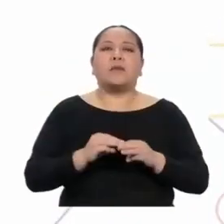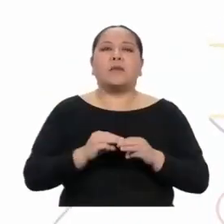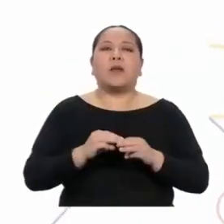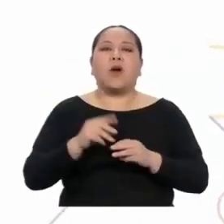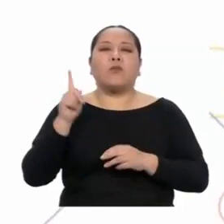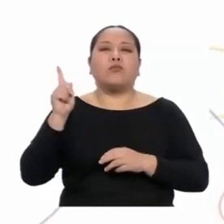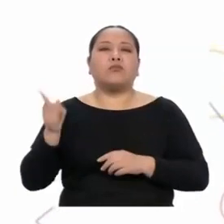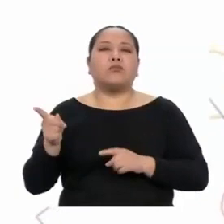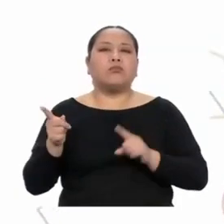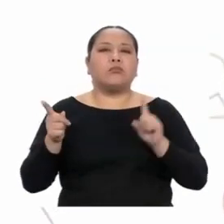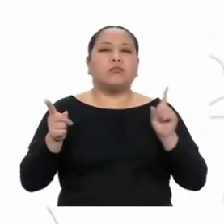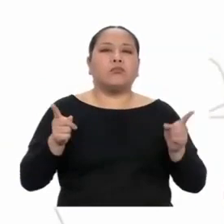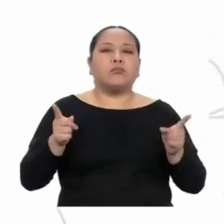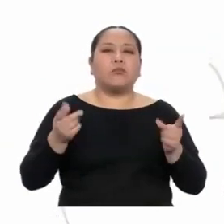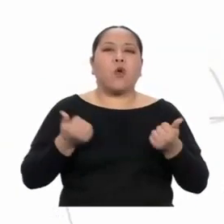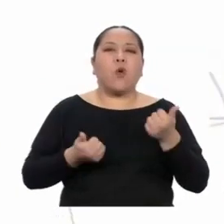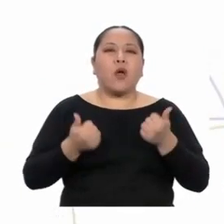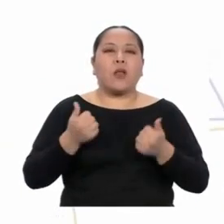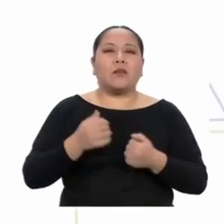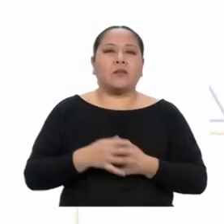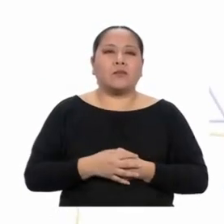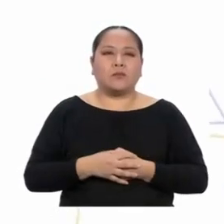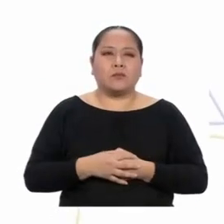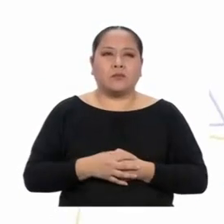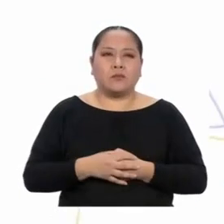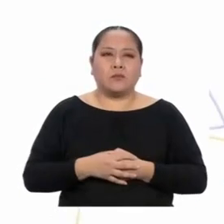¿Cualitativa o cuantitativa?